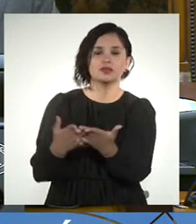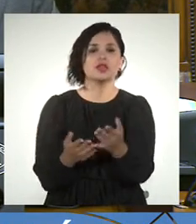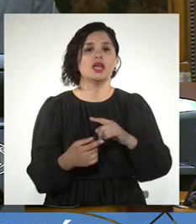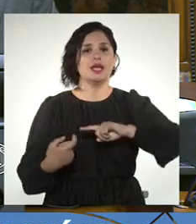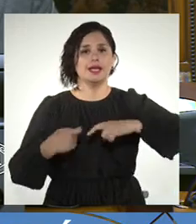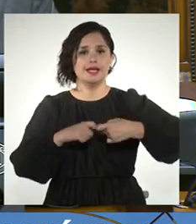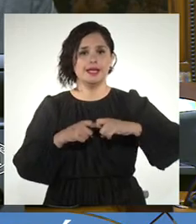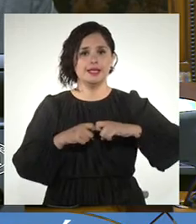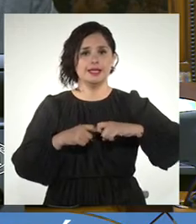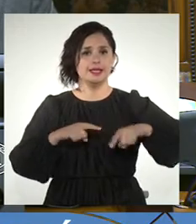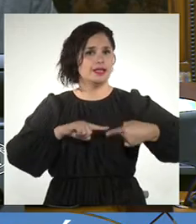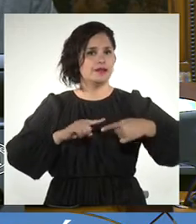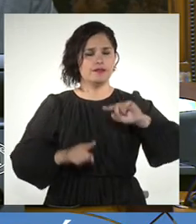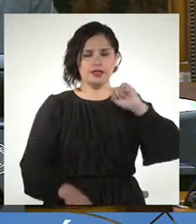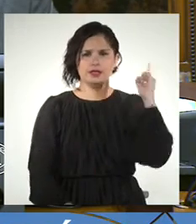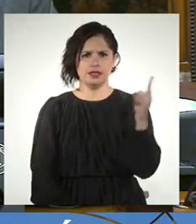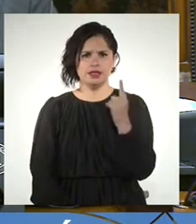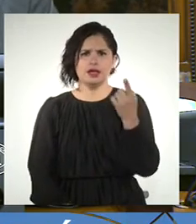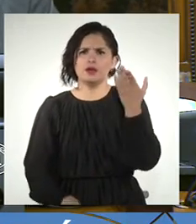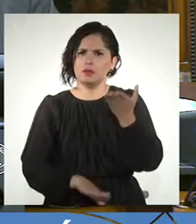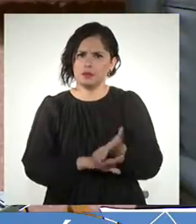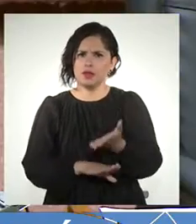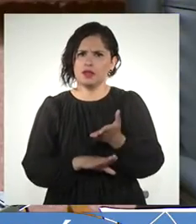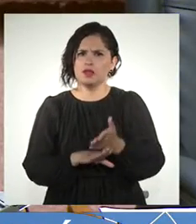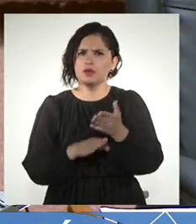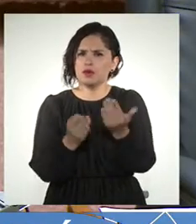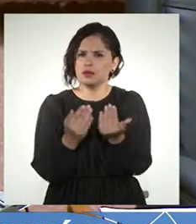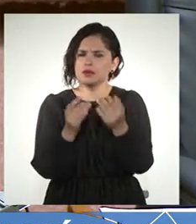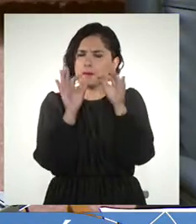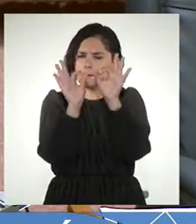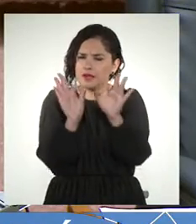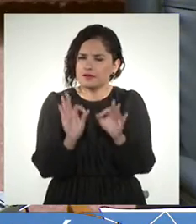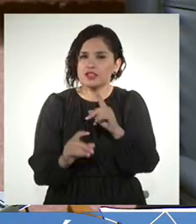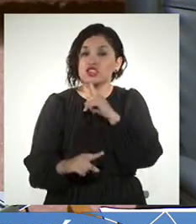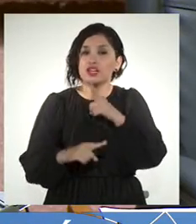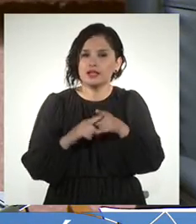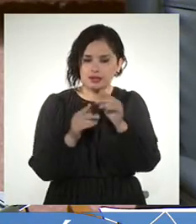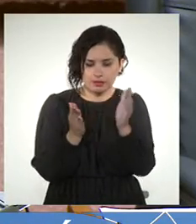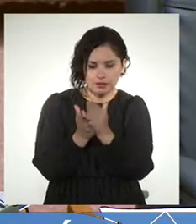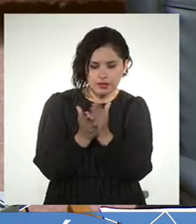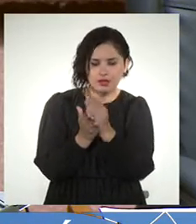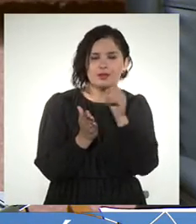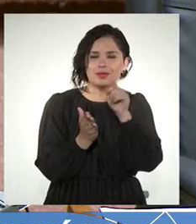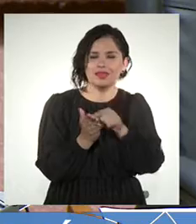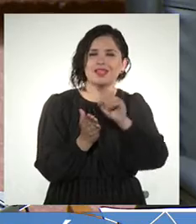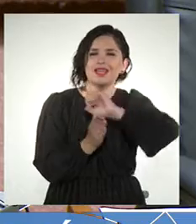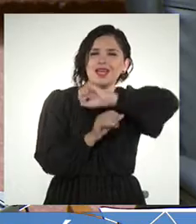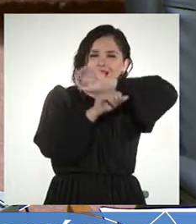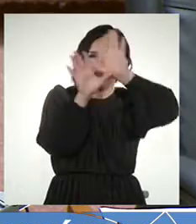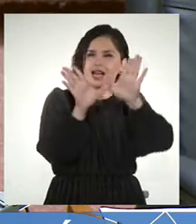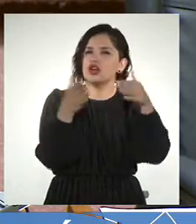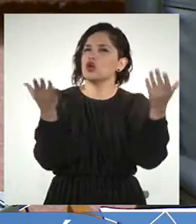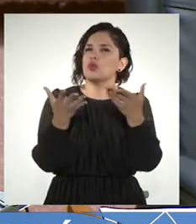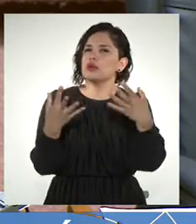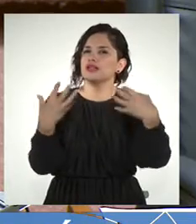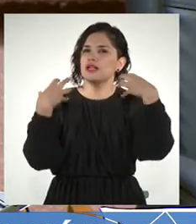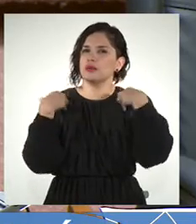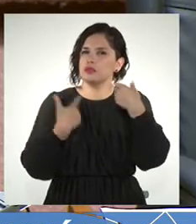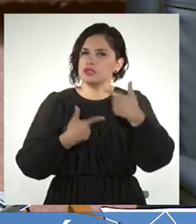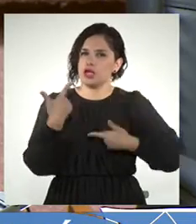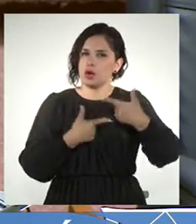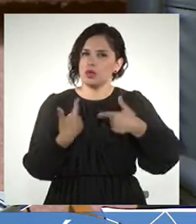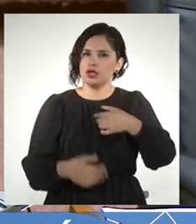general insistimos en que era necesario perfeccionar el texto para que hubiera claridad de la responsabilidad política de